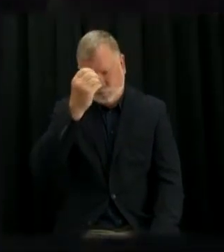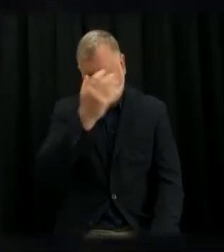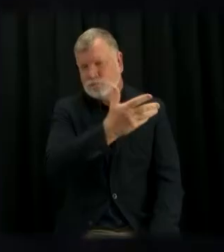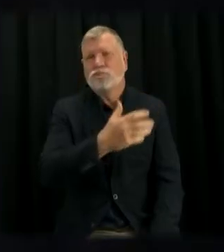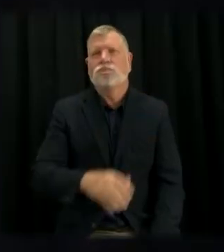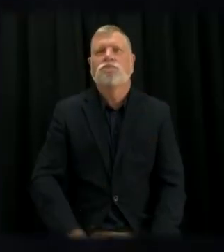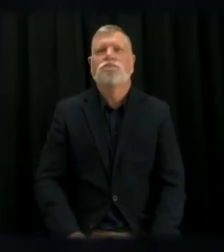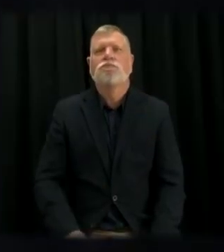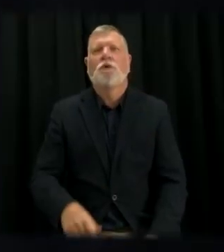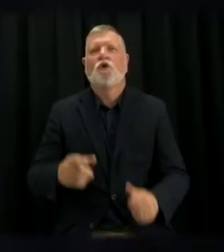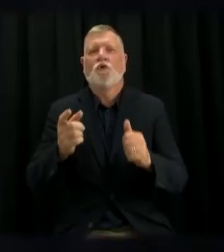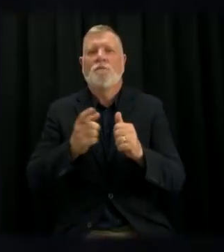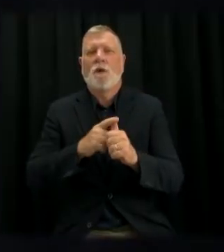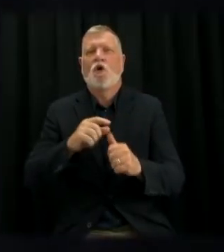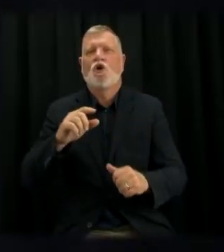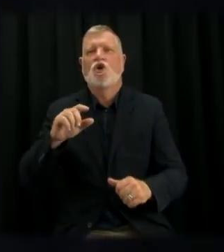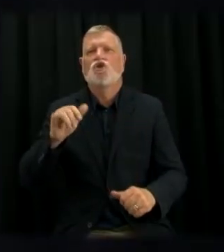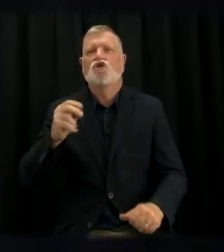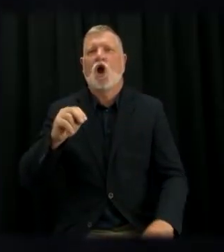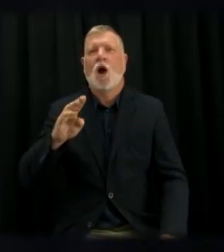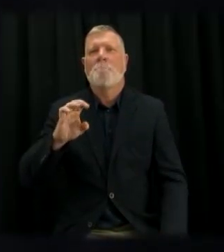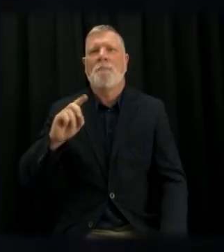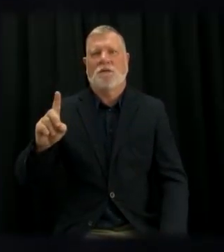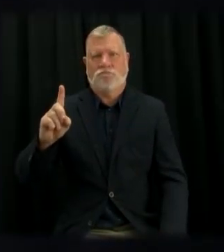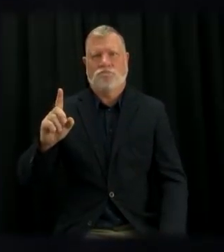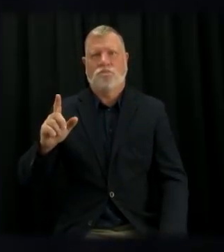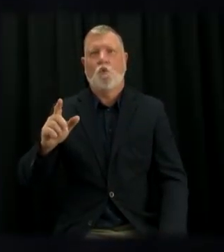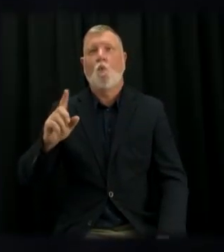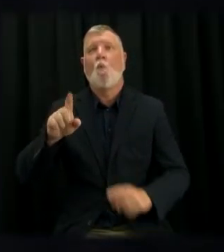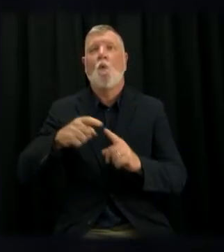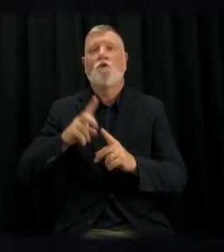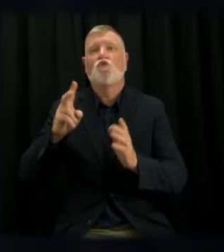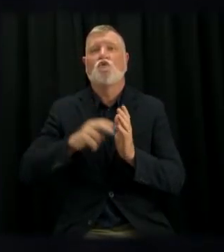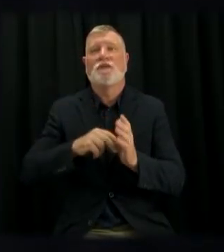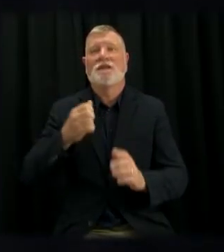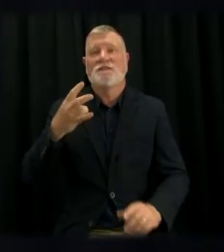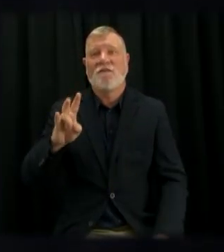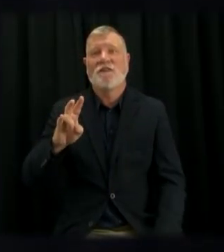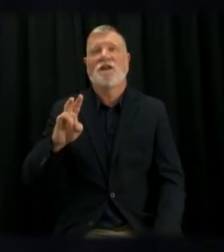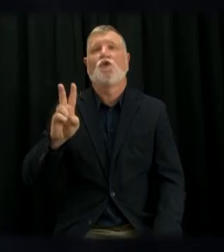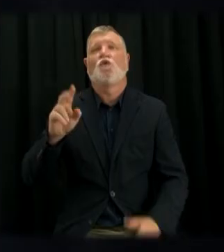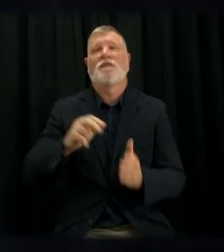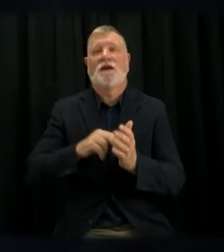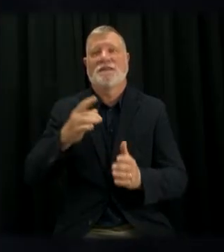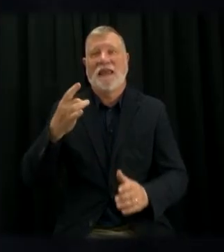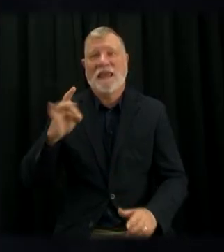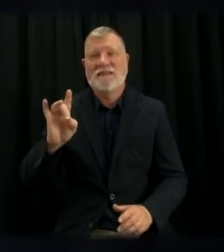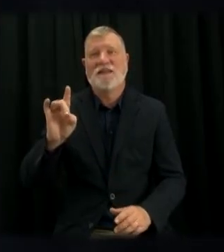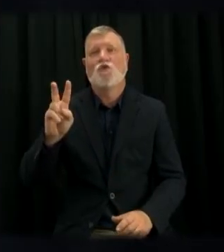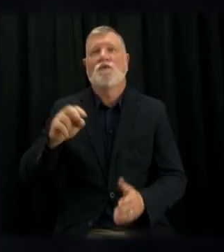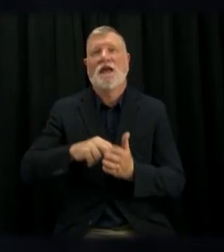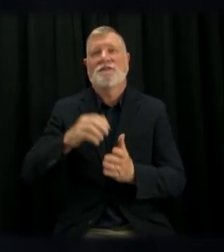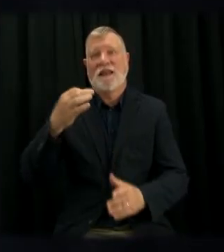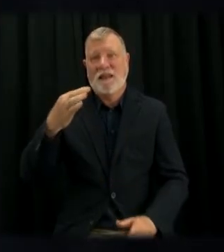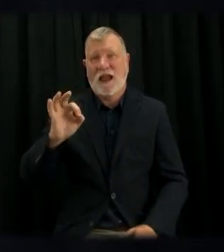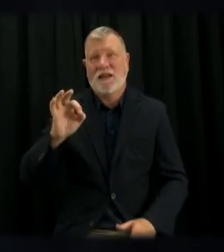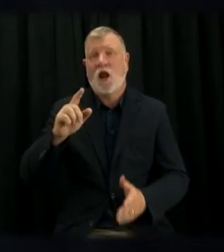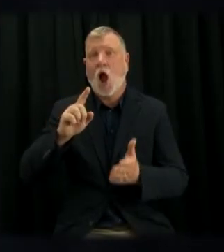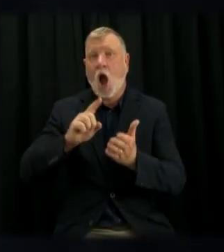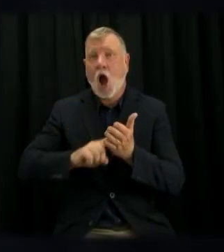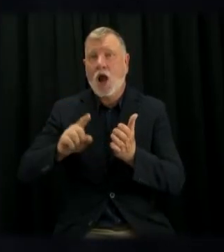La primera es del señor John Mudd. ¿Cuándo los estados financieros de auditoría del 2017,